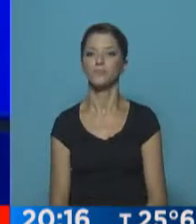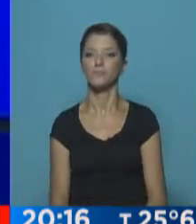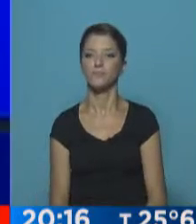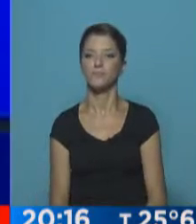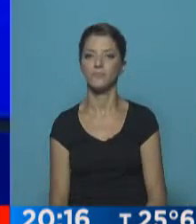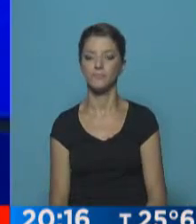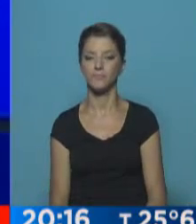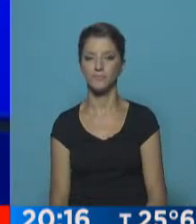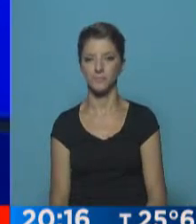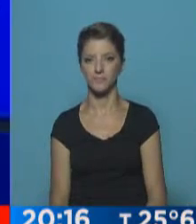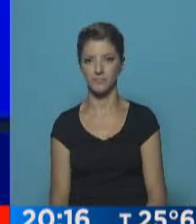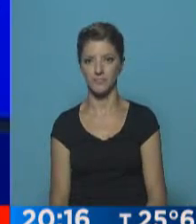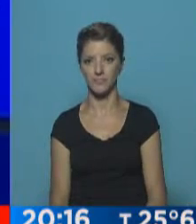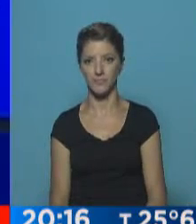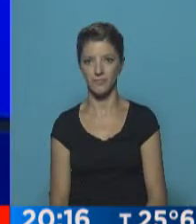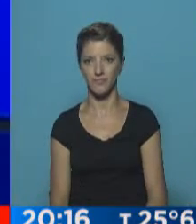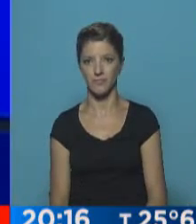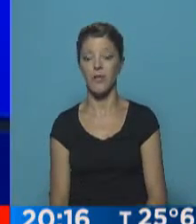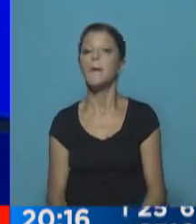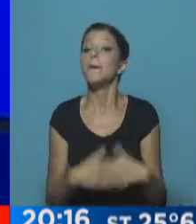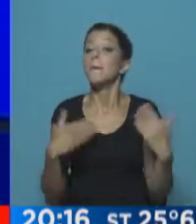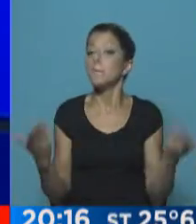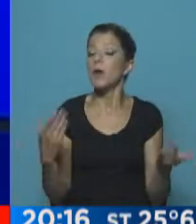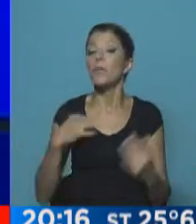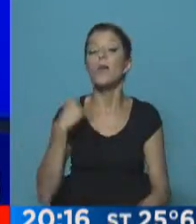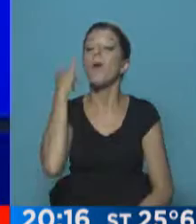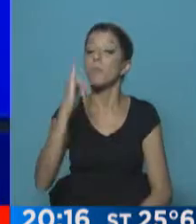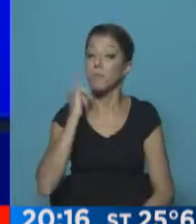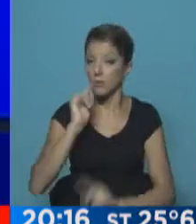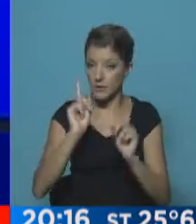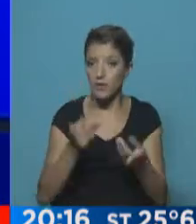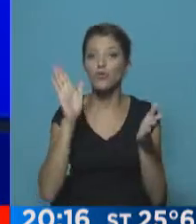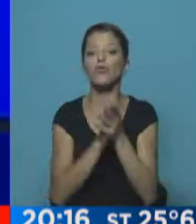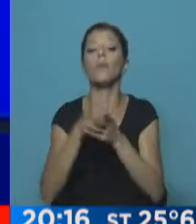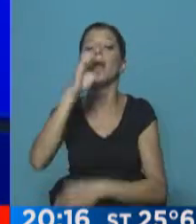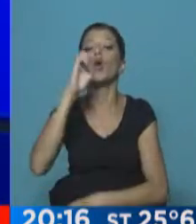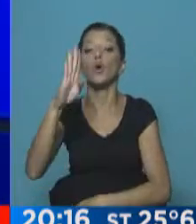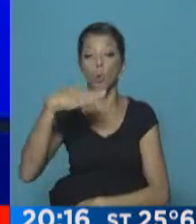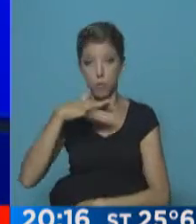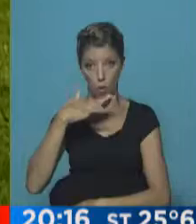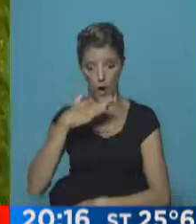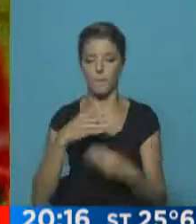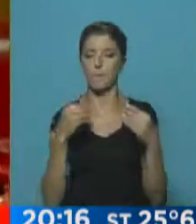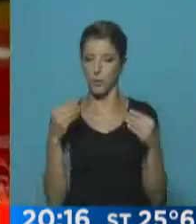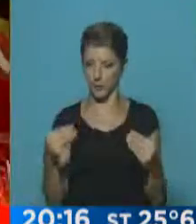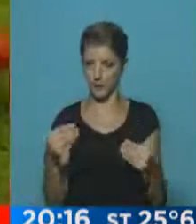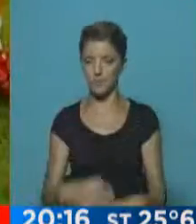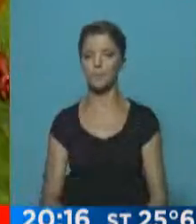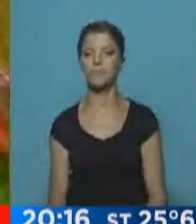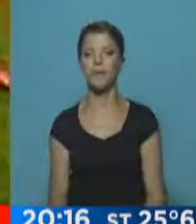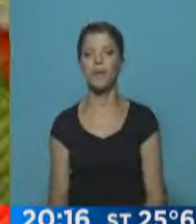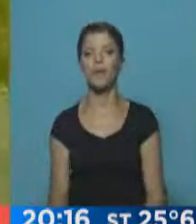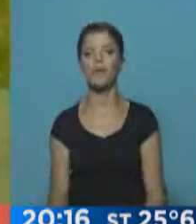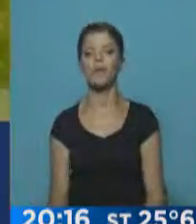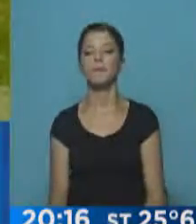la segunda parte de este fixture, la zona 2. Pero bueno, tenemos que hablar también de Boca. ¿Por qué? Porque los partidos, los torneos, en